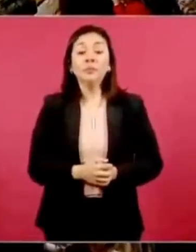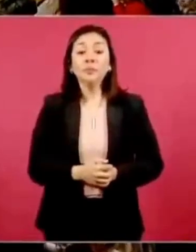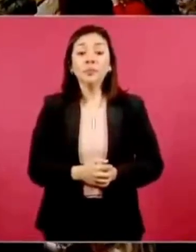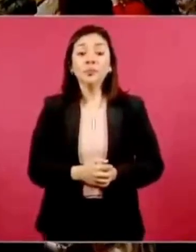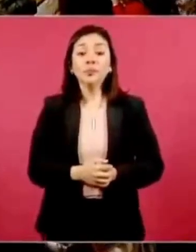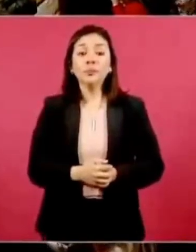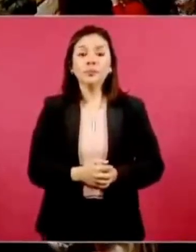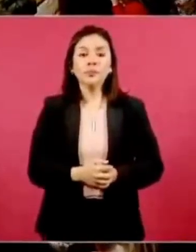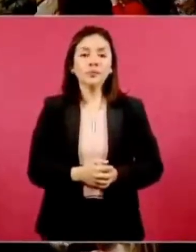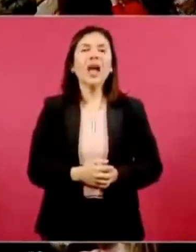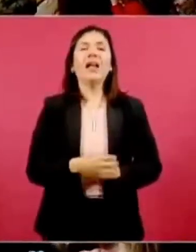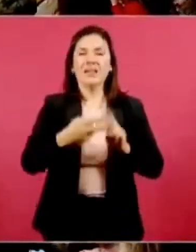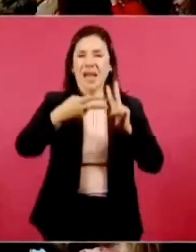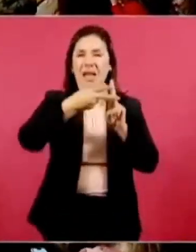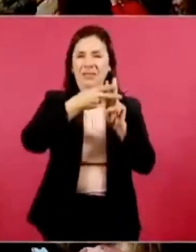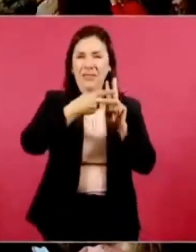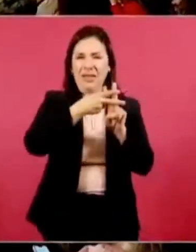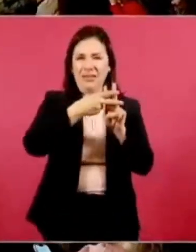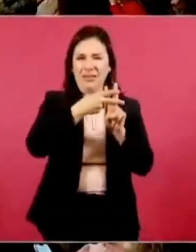Hashtag.